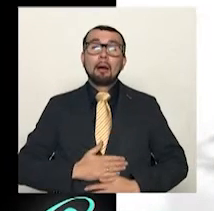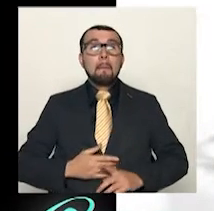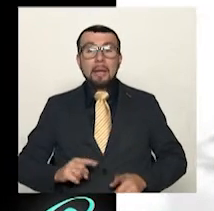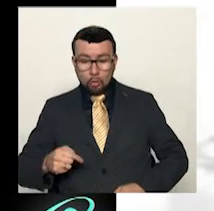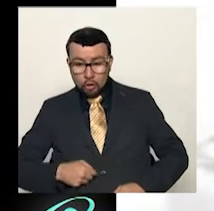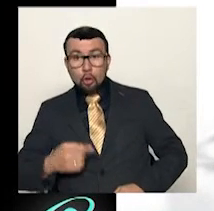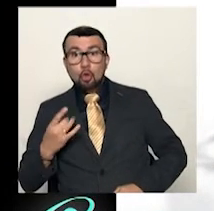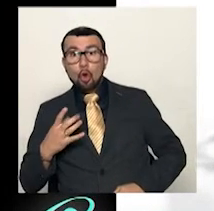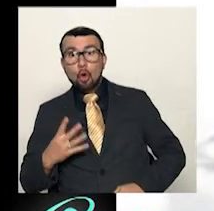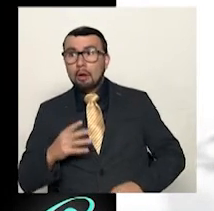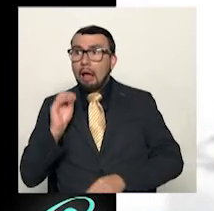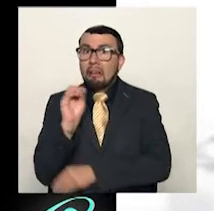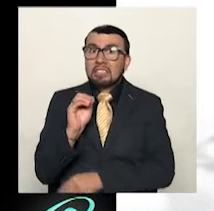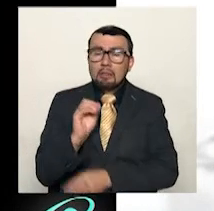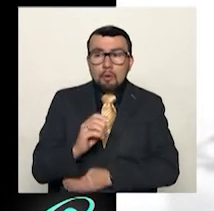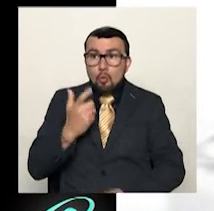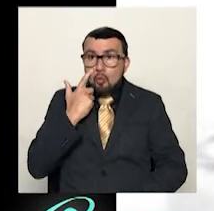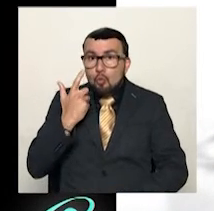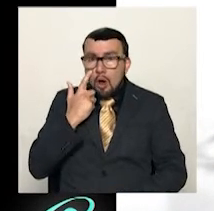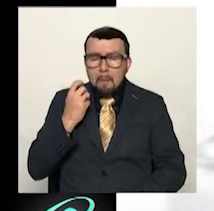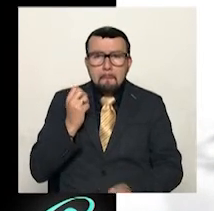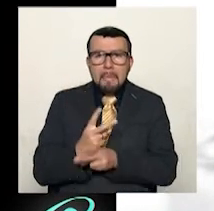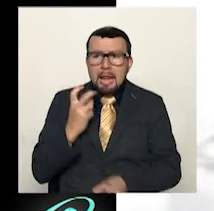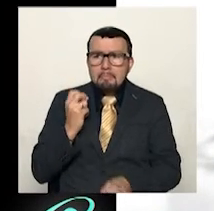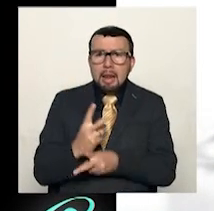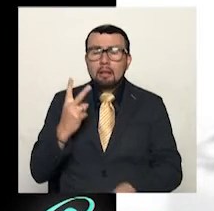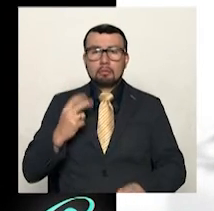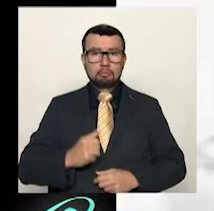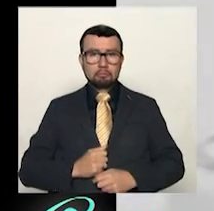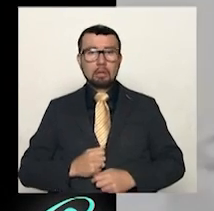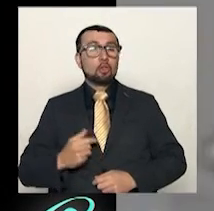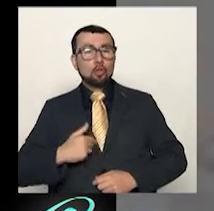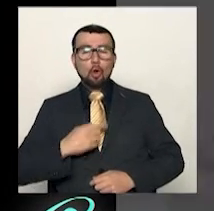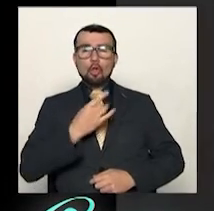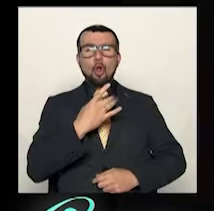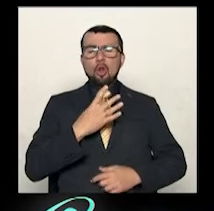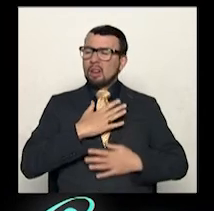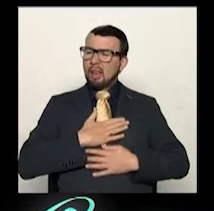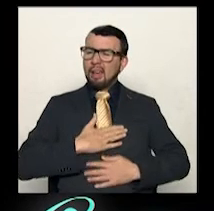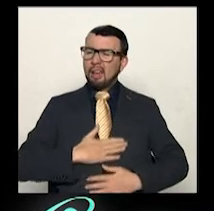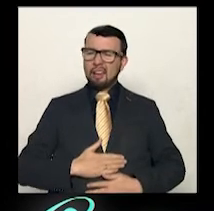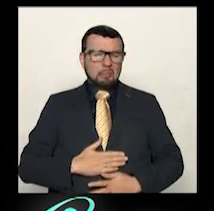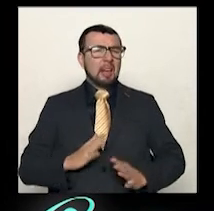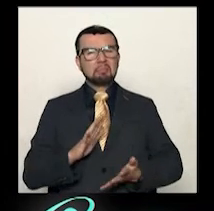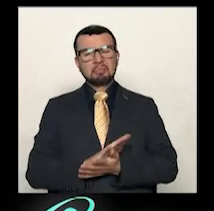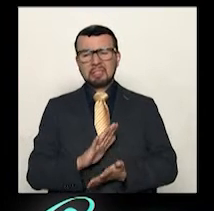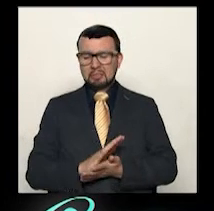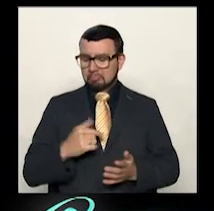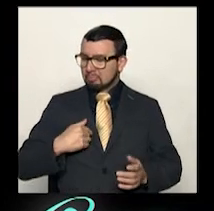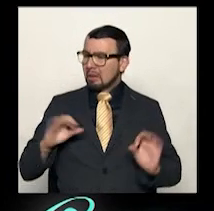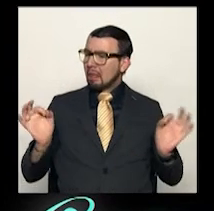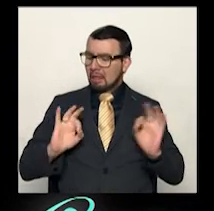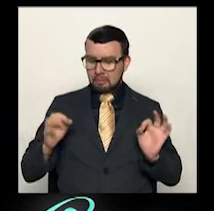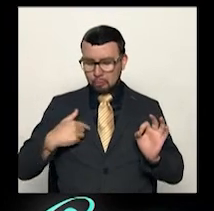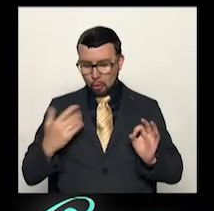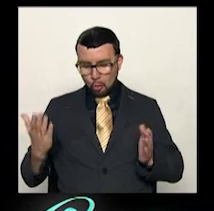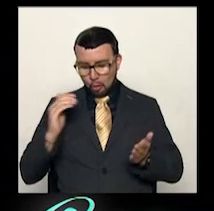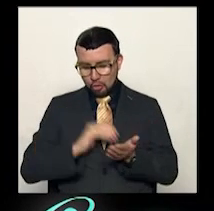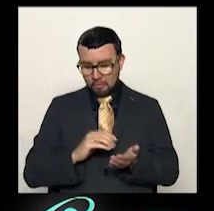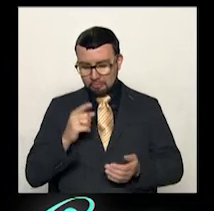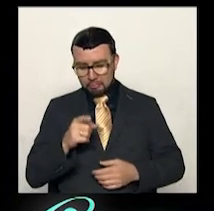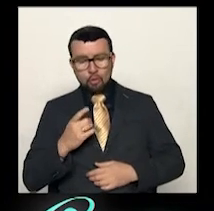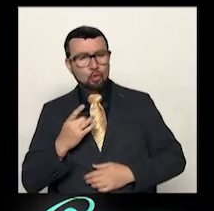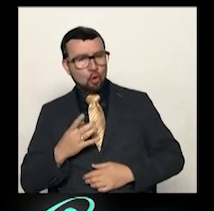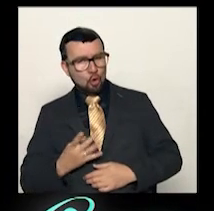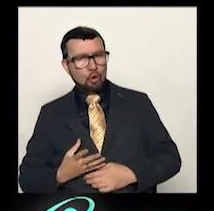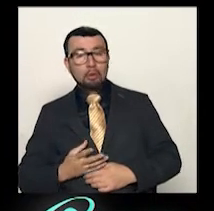era que la cosa se estaba complicando. Si uno quita el dolor, el paciente se queda tranquilo, ¿cierto? Y reaparece el dolor es cuando ya hay